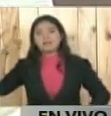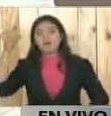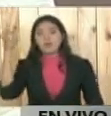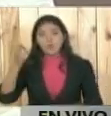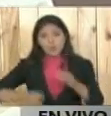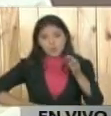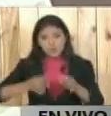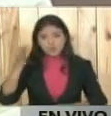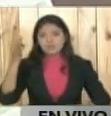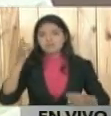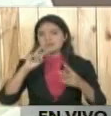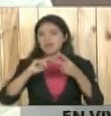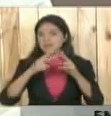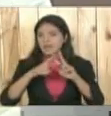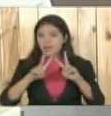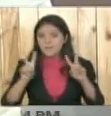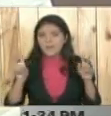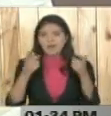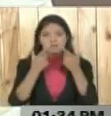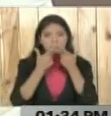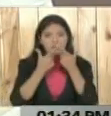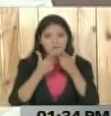espada de la paz, la espada de la libertad.